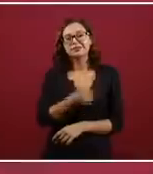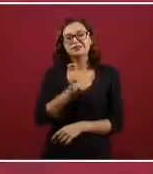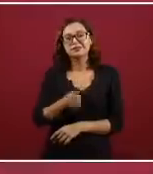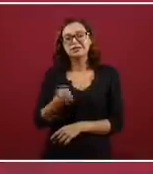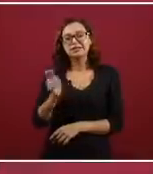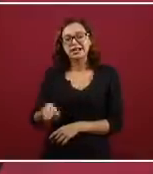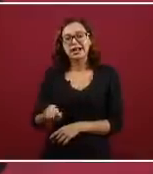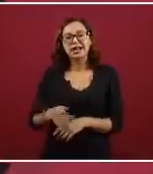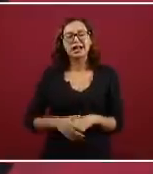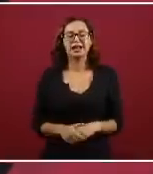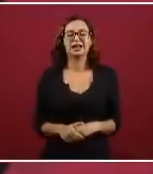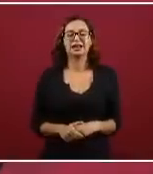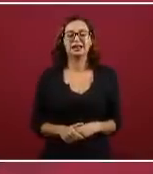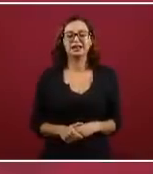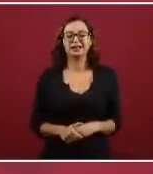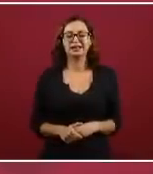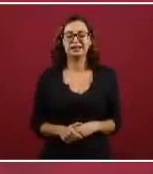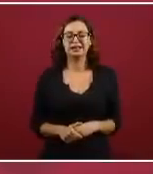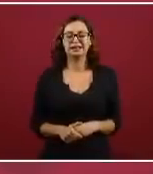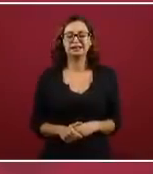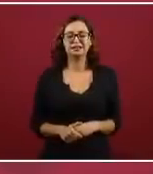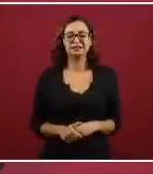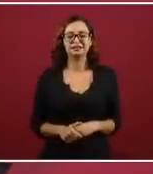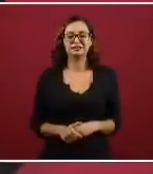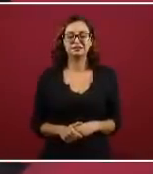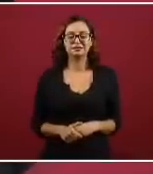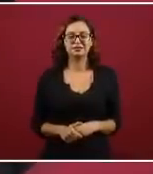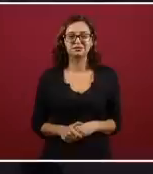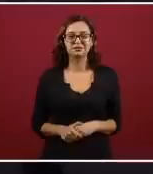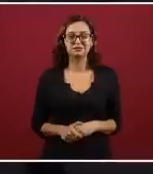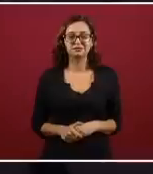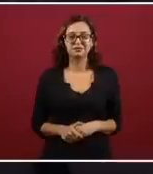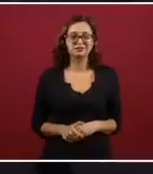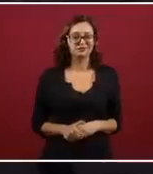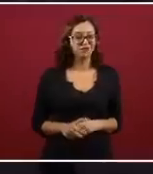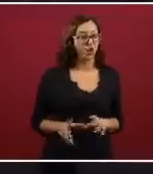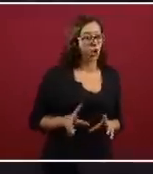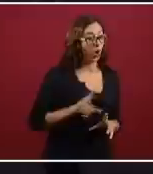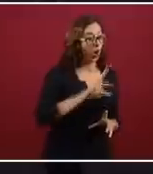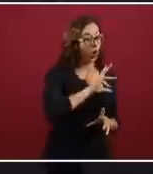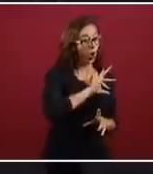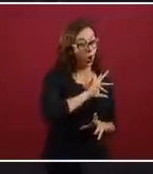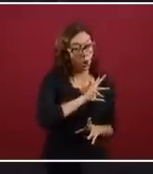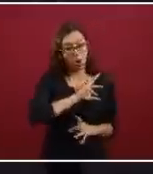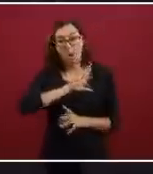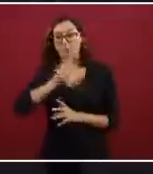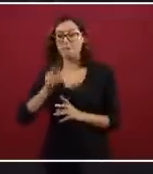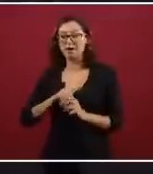¿Y quiénes? O sea, todas las reformas.